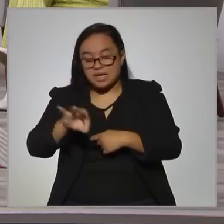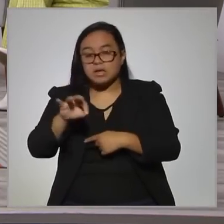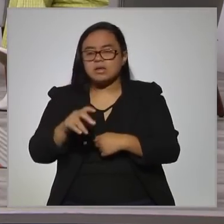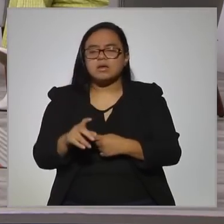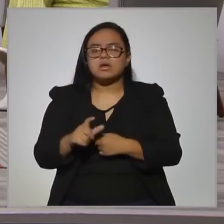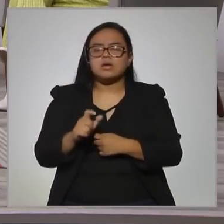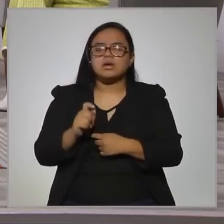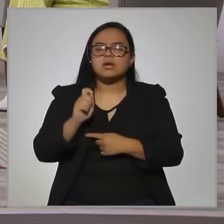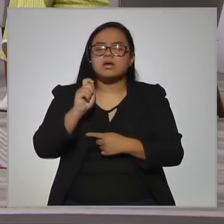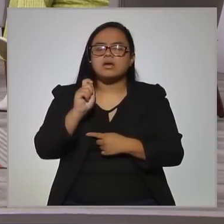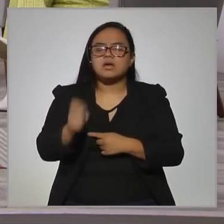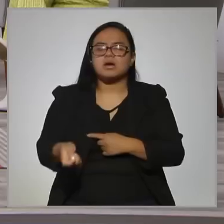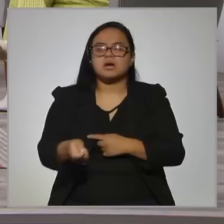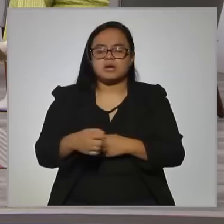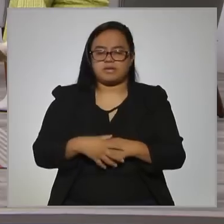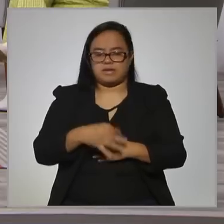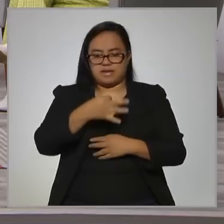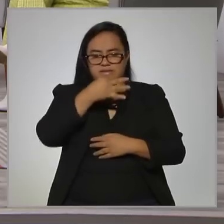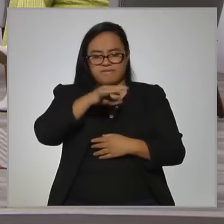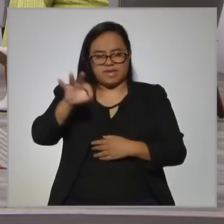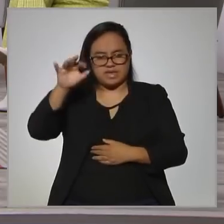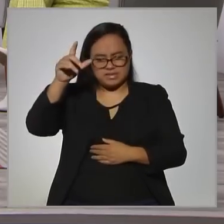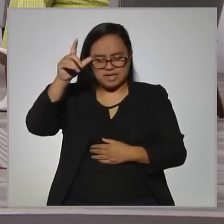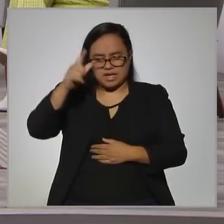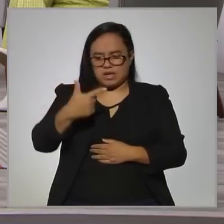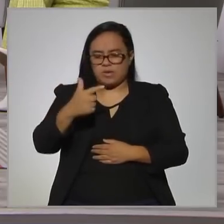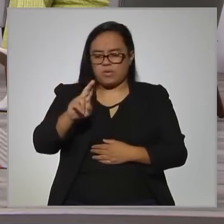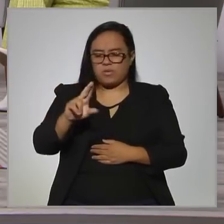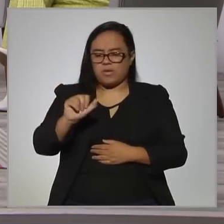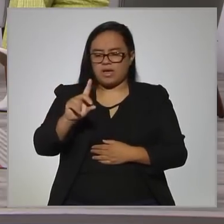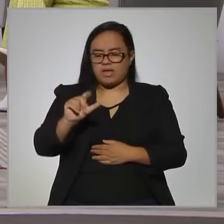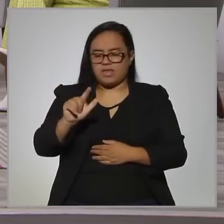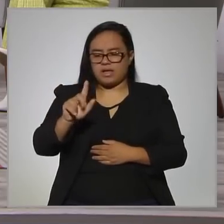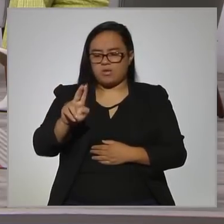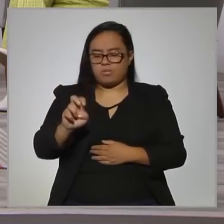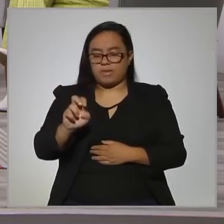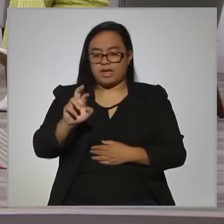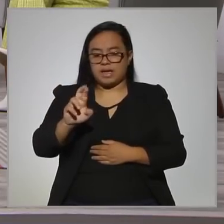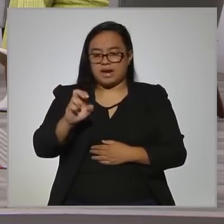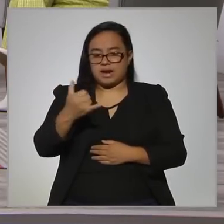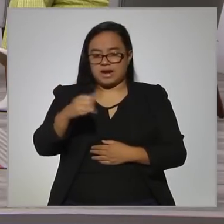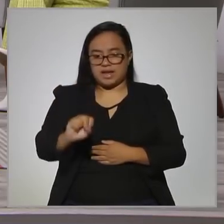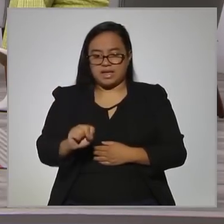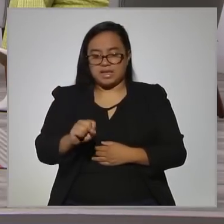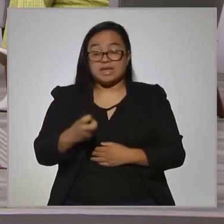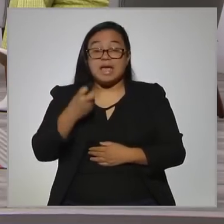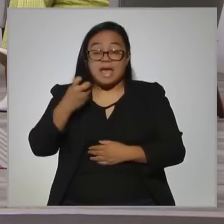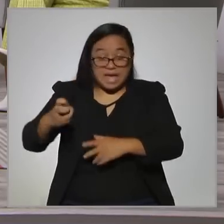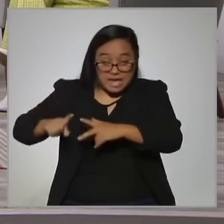es la fiesta Guadalupe Reyes? ¿Sí? Ahí es donde yo muy digo, típica quizás el mexicana. inicio. ¿Quién habrá puesto esa